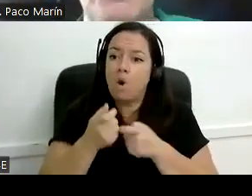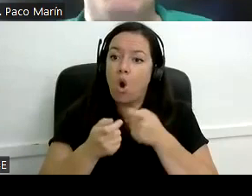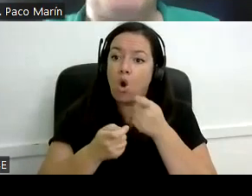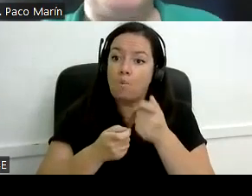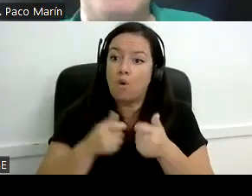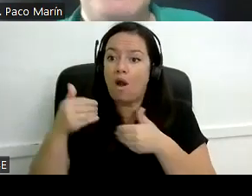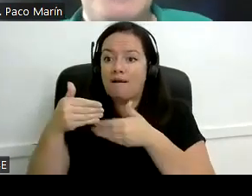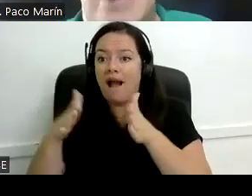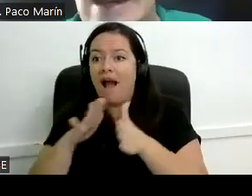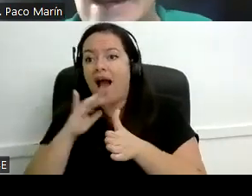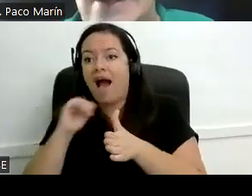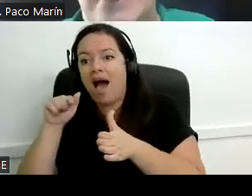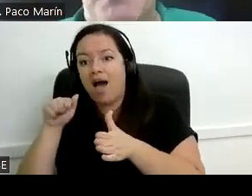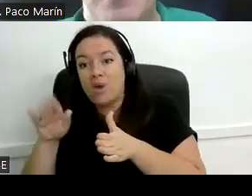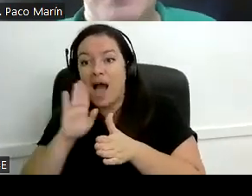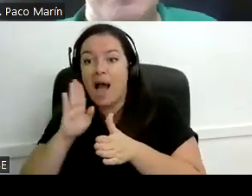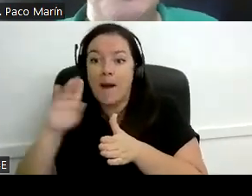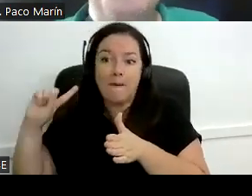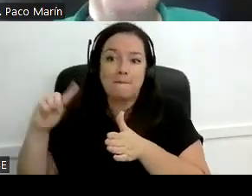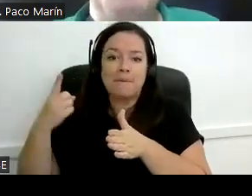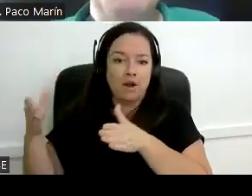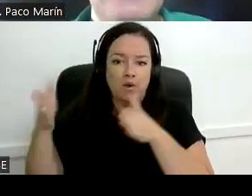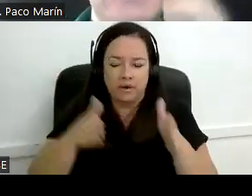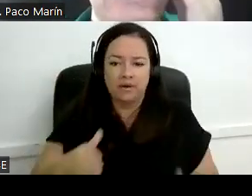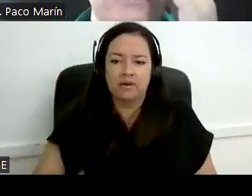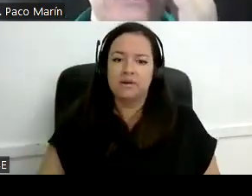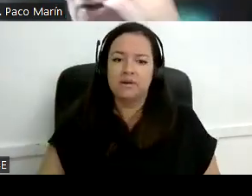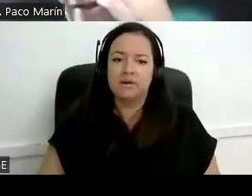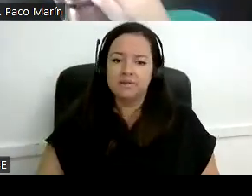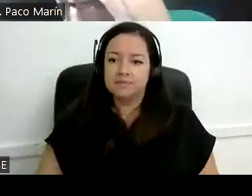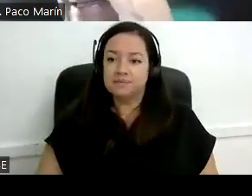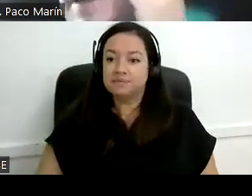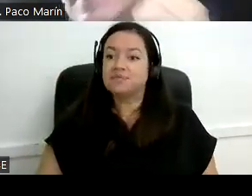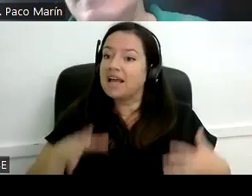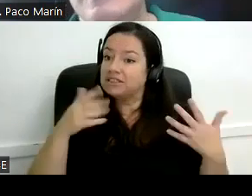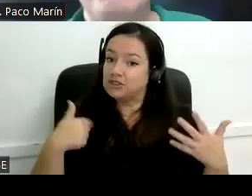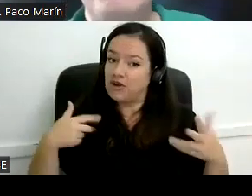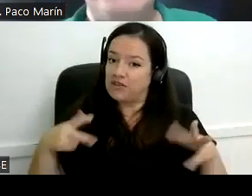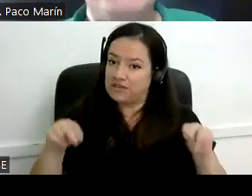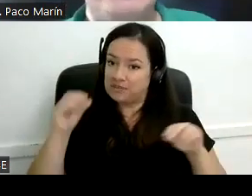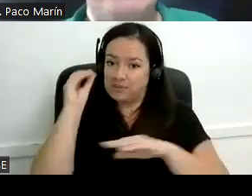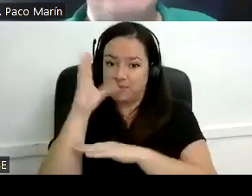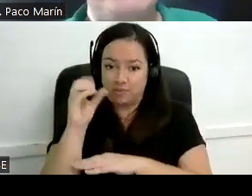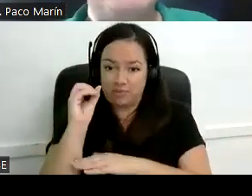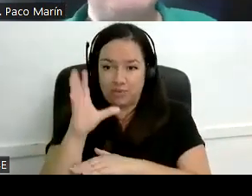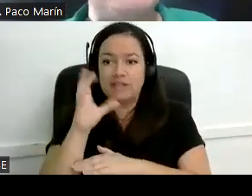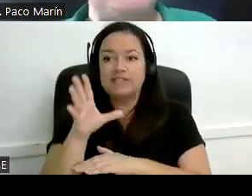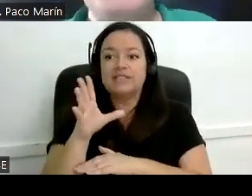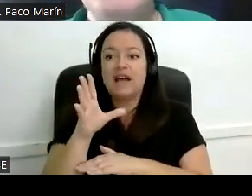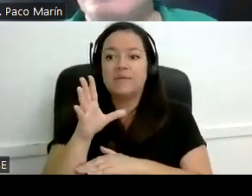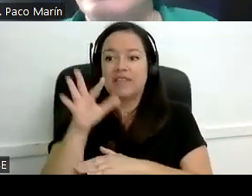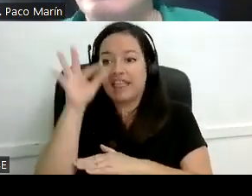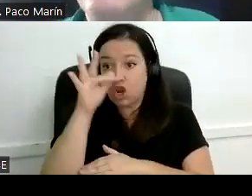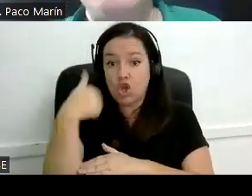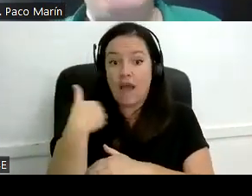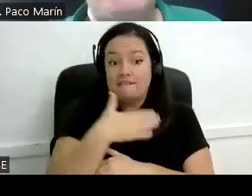días, podríamos pasar al Night Master. Y bueno, hasta aquí la teoría. No sé